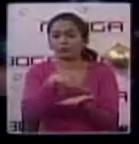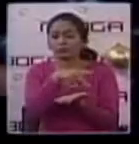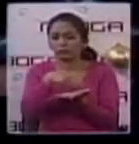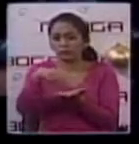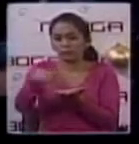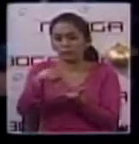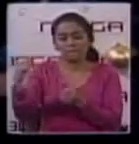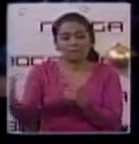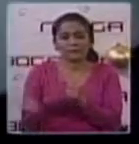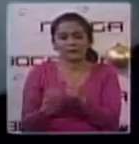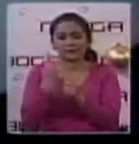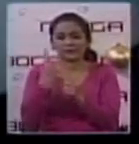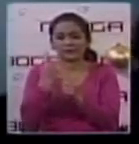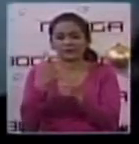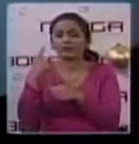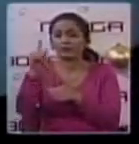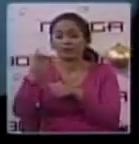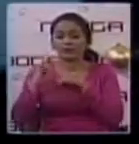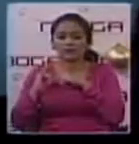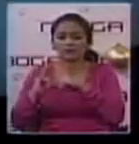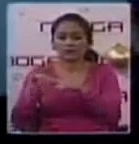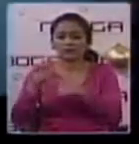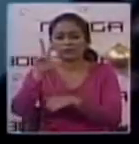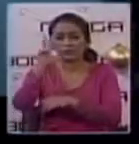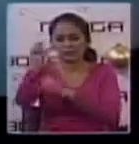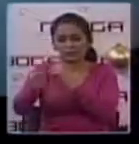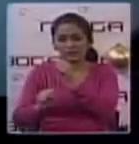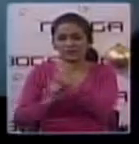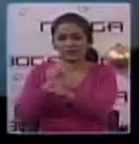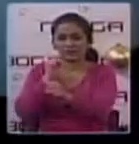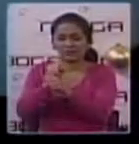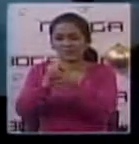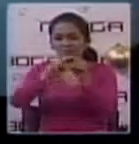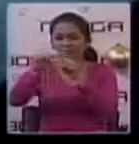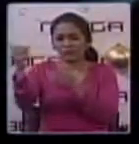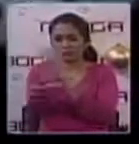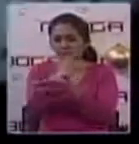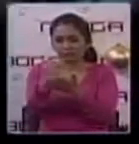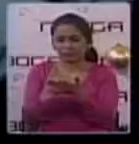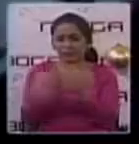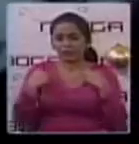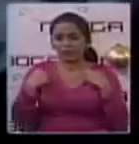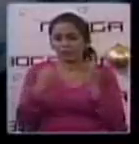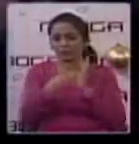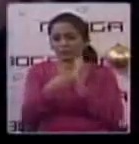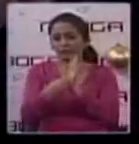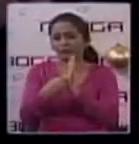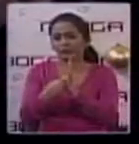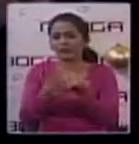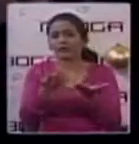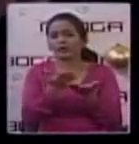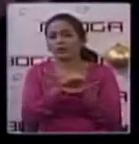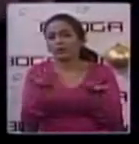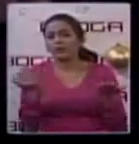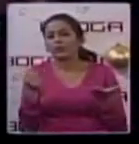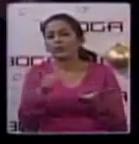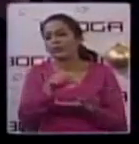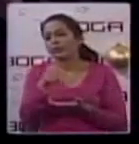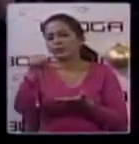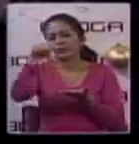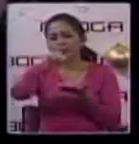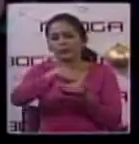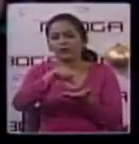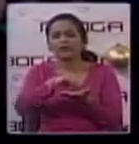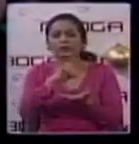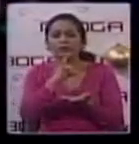por tres años en esa plataforma he presentado mis colecciones de un san francisco también fue reconocido